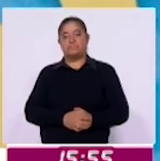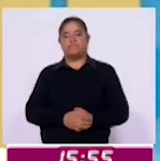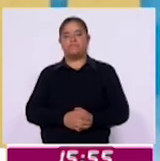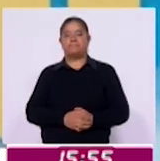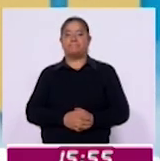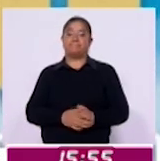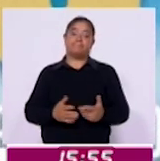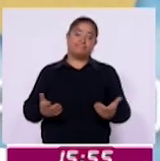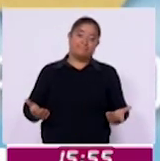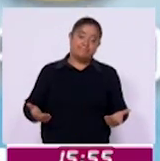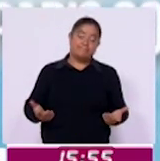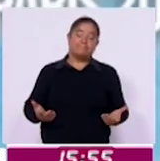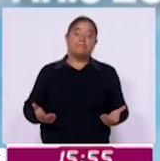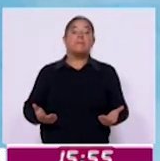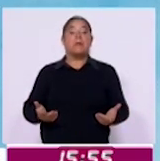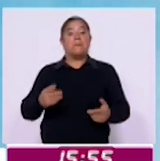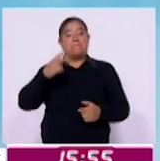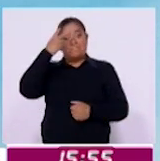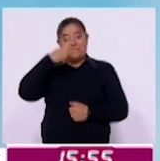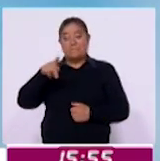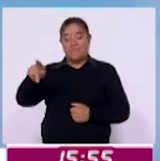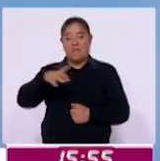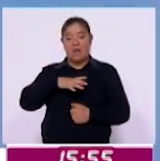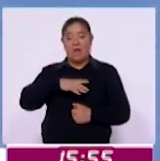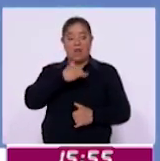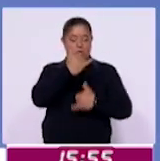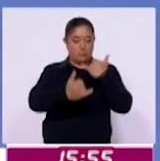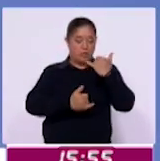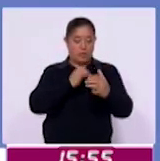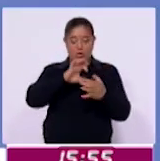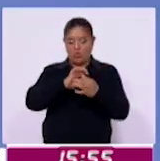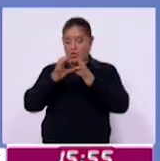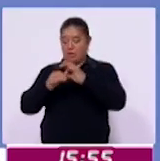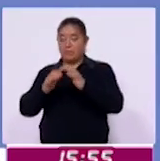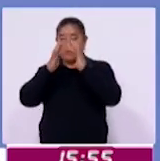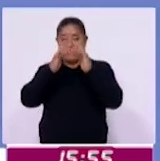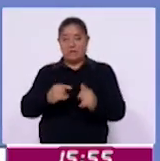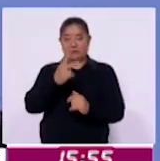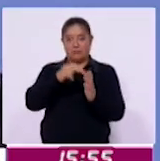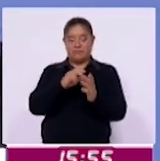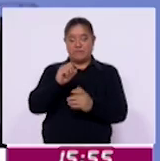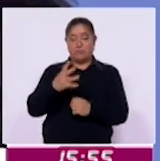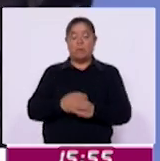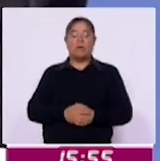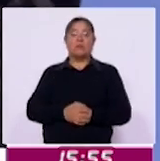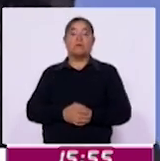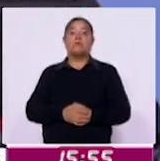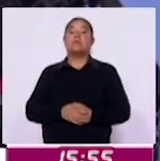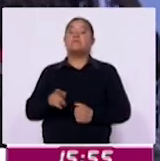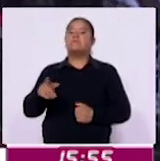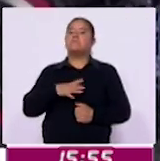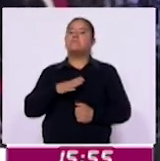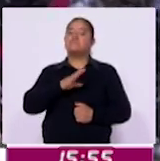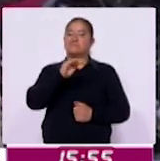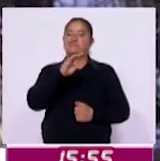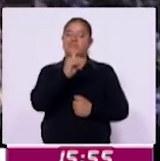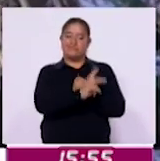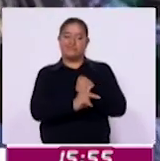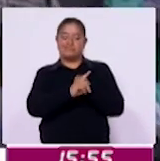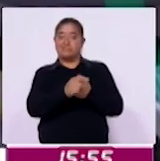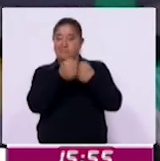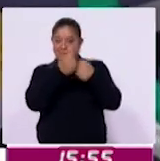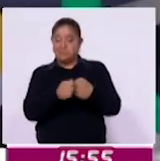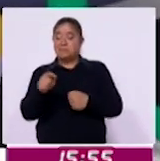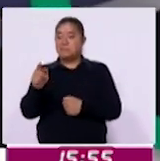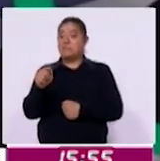Y pues vamos, México, a solo un mes para los Juegos Olímpicos de París 2024 y con más de 90 plazas aseguradas, el país se perfila